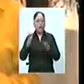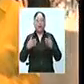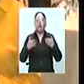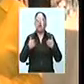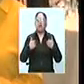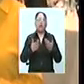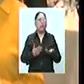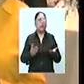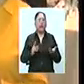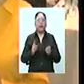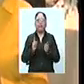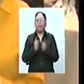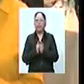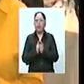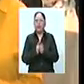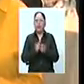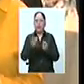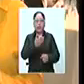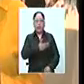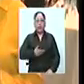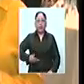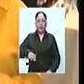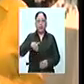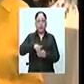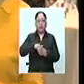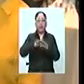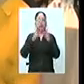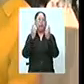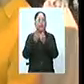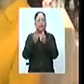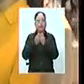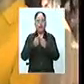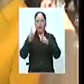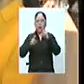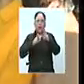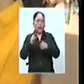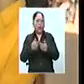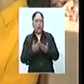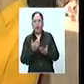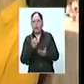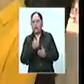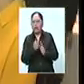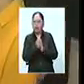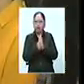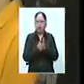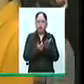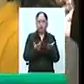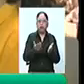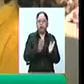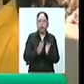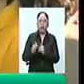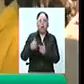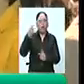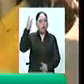Nos encontramos con el doctor Saúl Paniagua, presidente del Tribunal Electoral Departamental, para consultarle, doctor, por favor, en qué orden han quedado las organizaciones